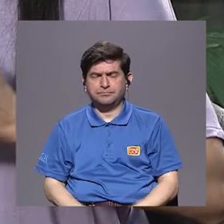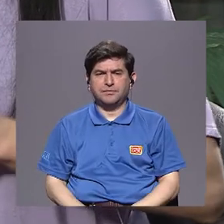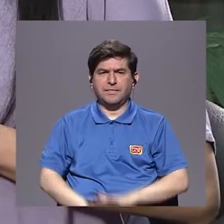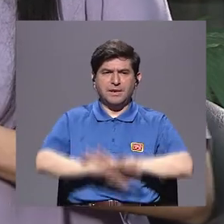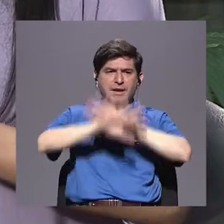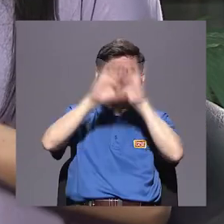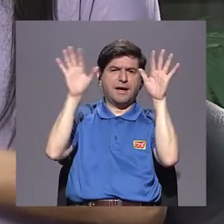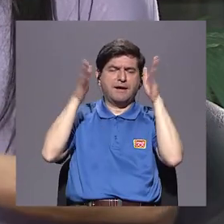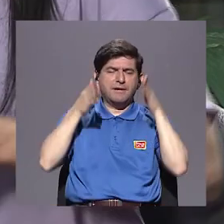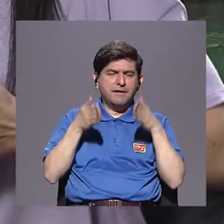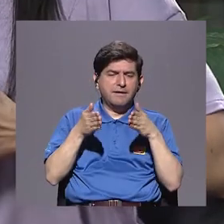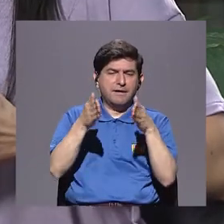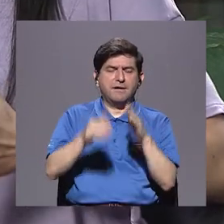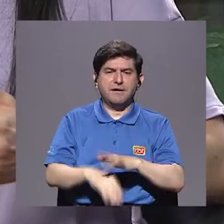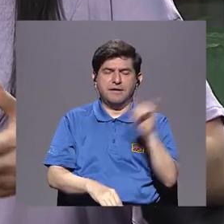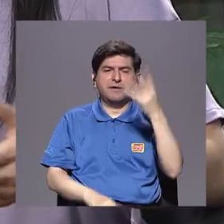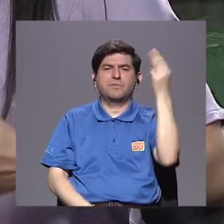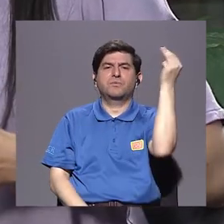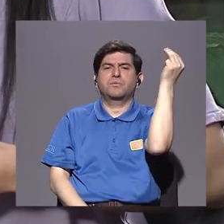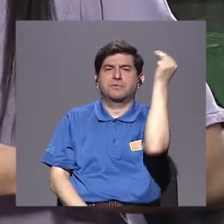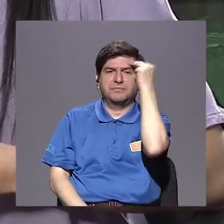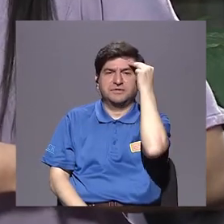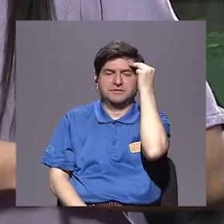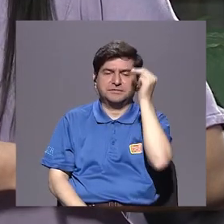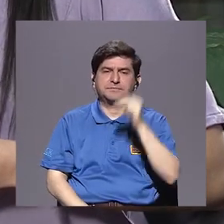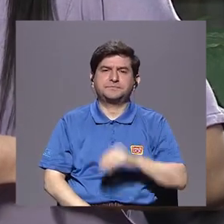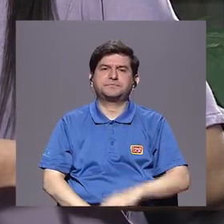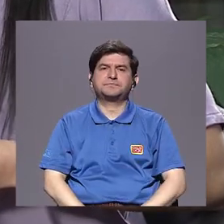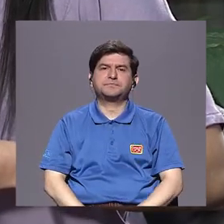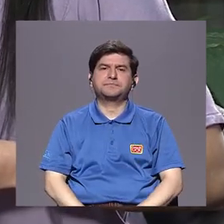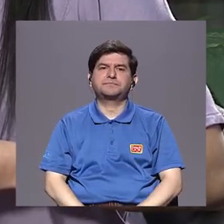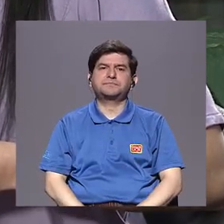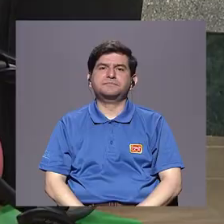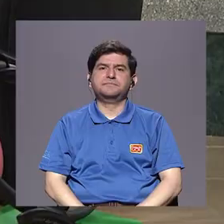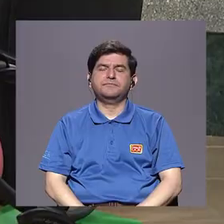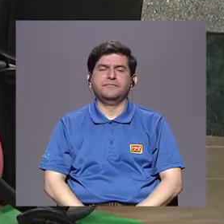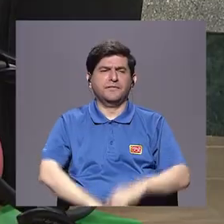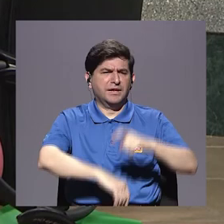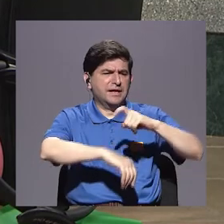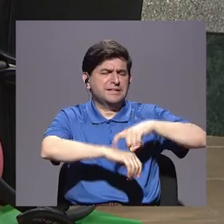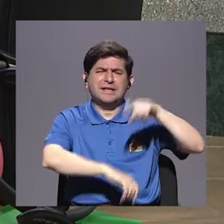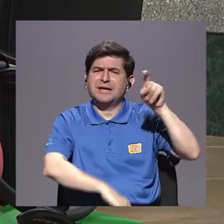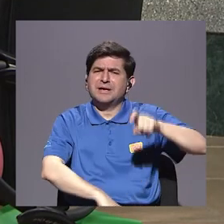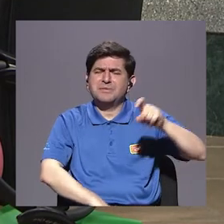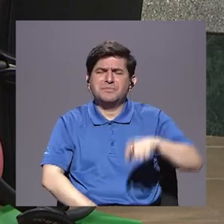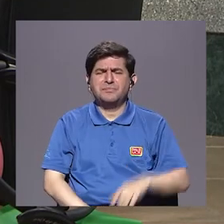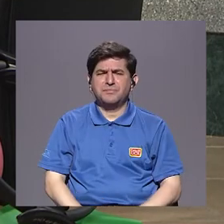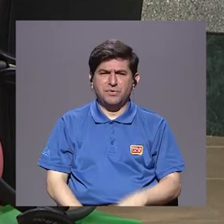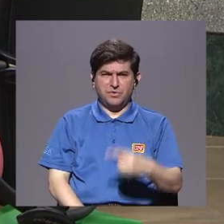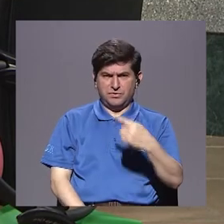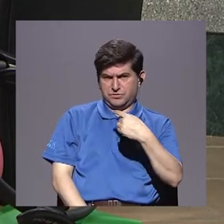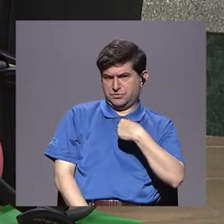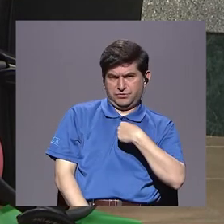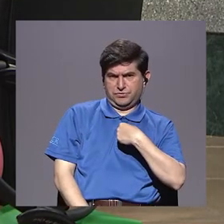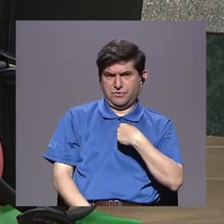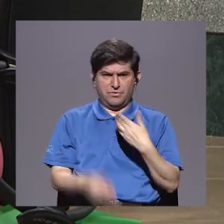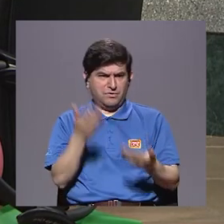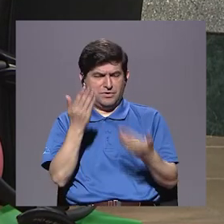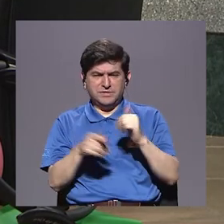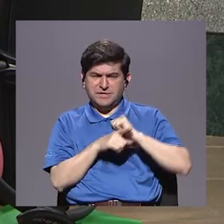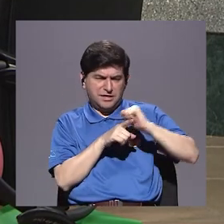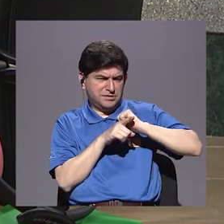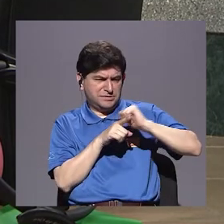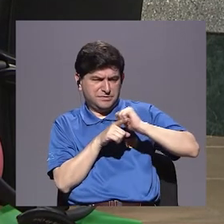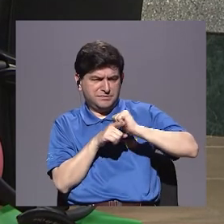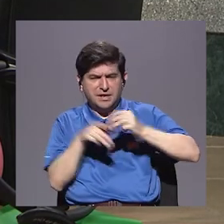¿verdad? Aclarar nuestro camino, aclarar nuestra mente también. ¿Y cuánto tiempo se necesita o necesito